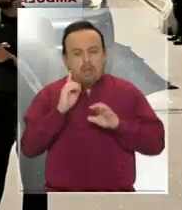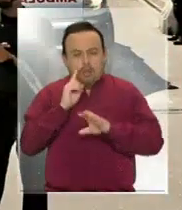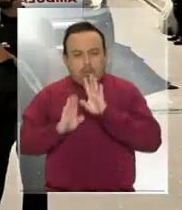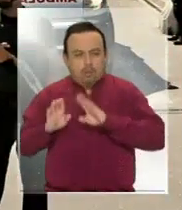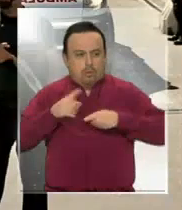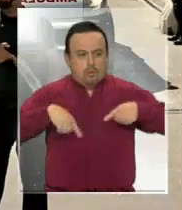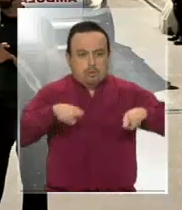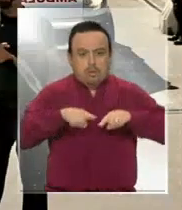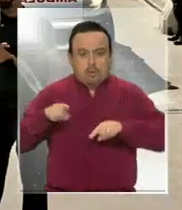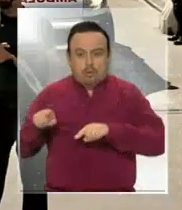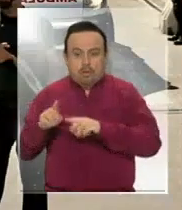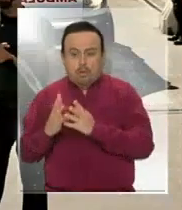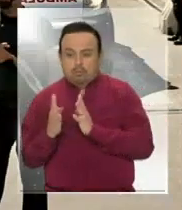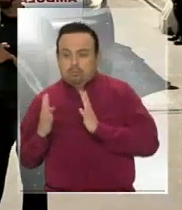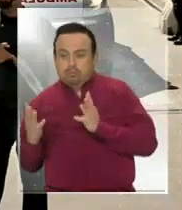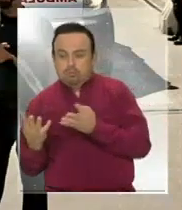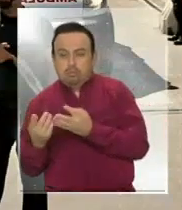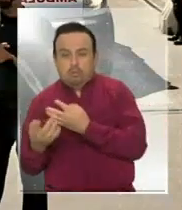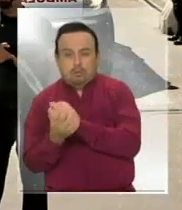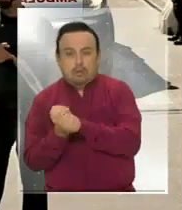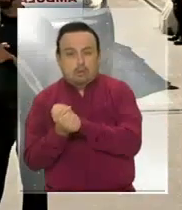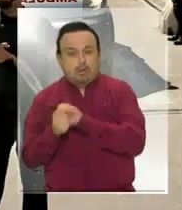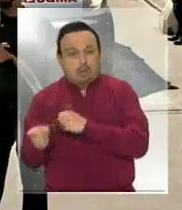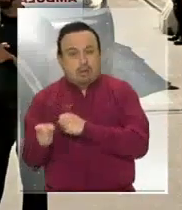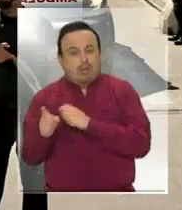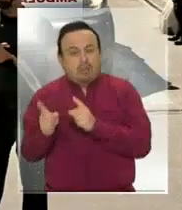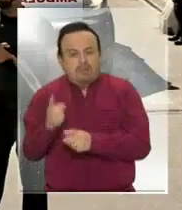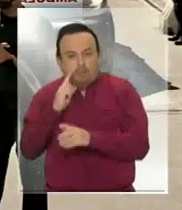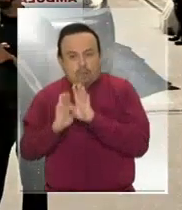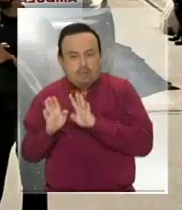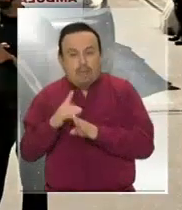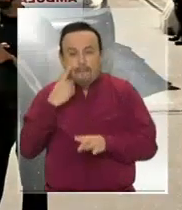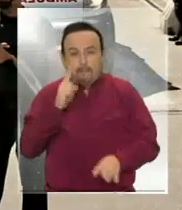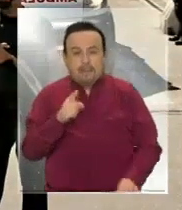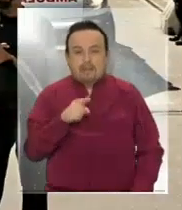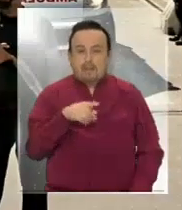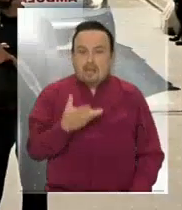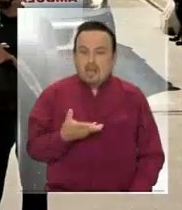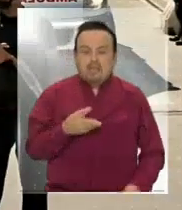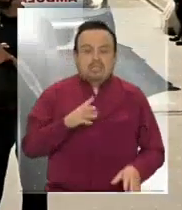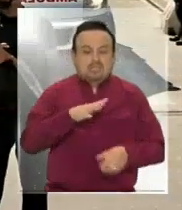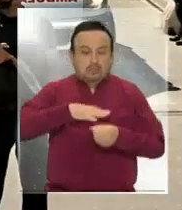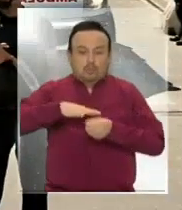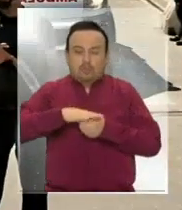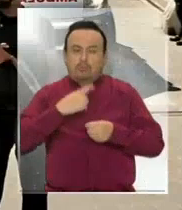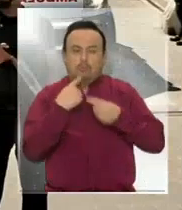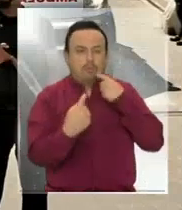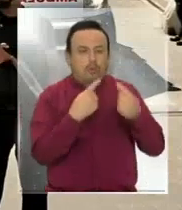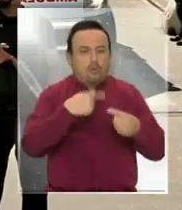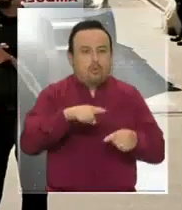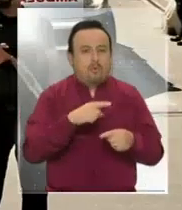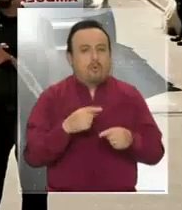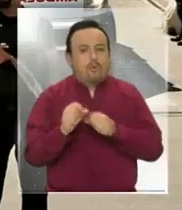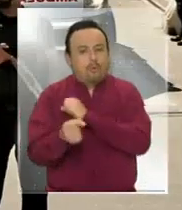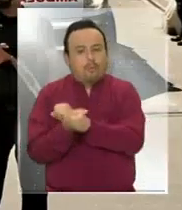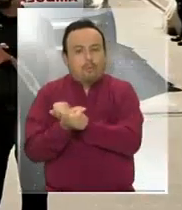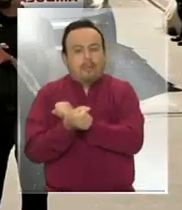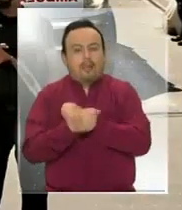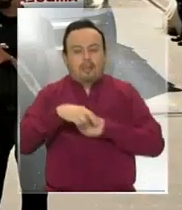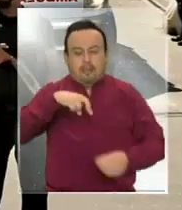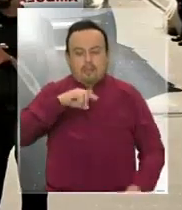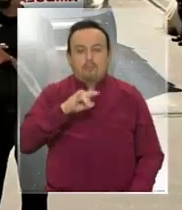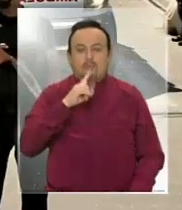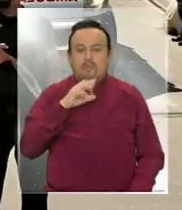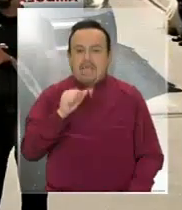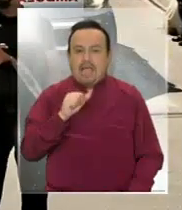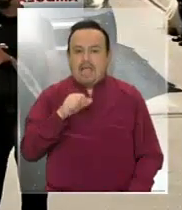la población de riesgo que hoy cumple condena. Sin embargo, el panorama se invierte cuando se les pregunta por los presos de Punta Peuco.